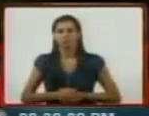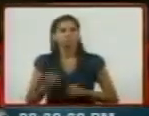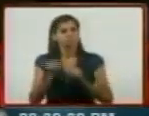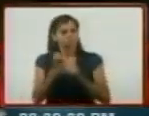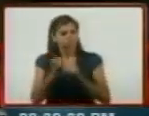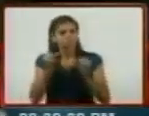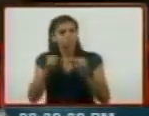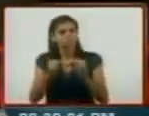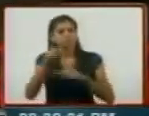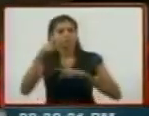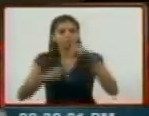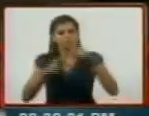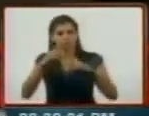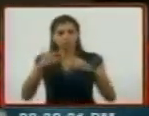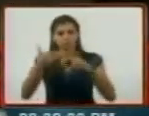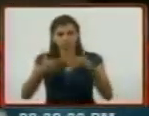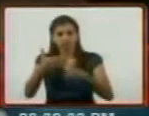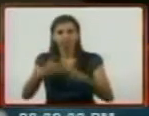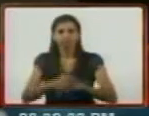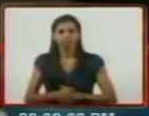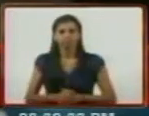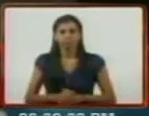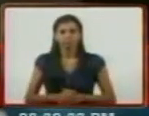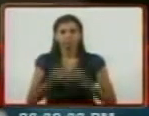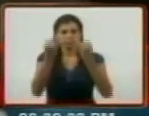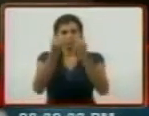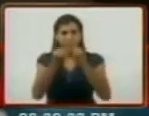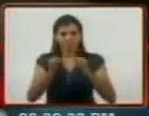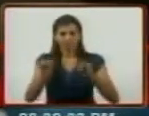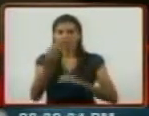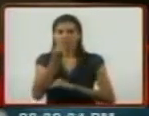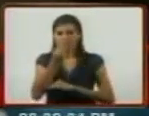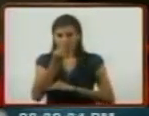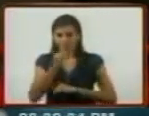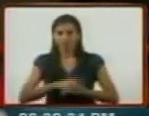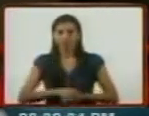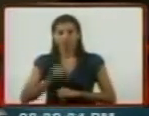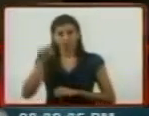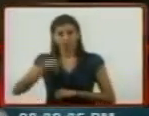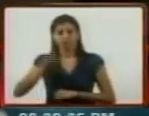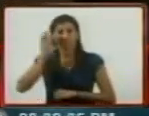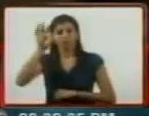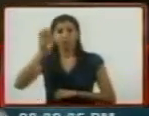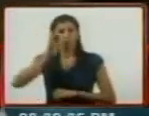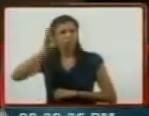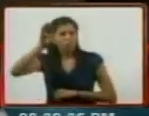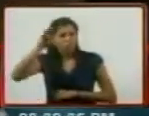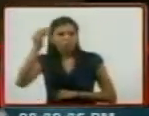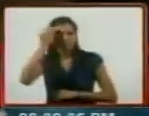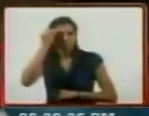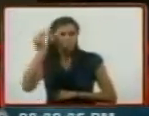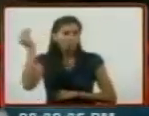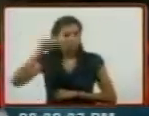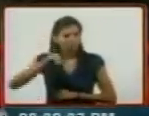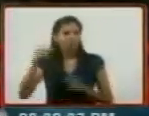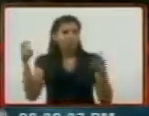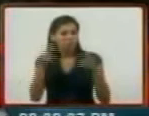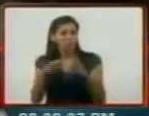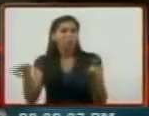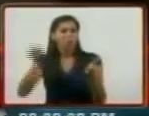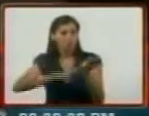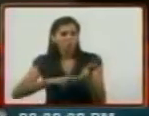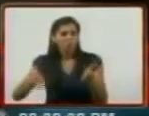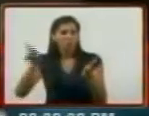la producción, para avanzar pues hacia la soberanía alimentaria en el país. A futuro se vendrán sosteniendo reuniones